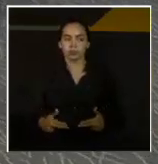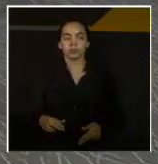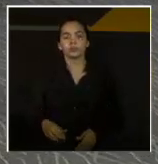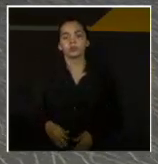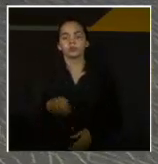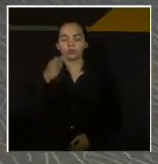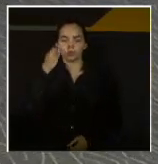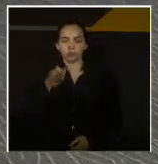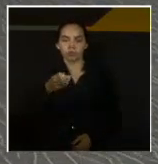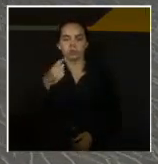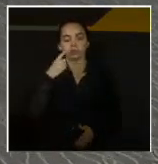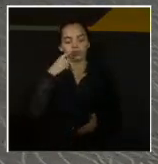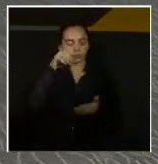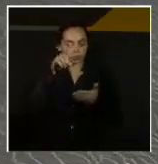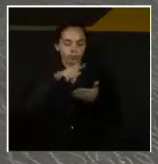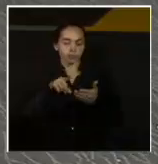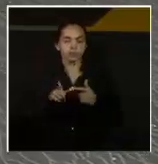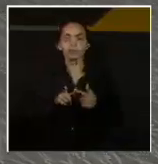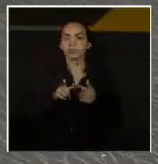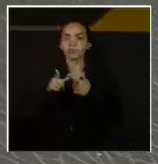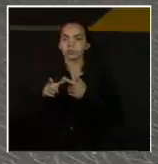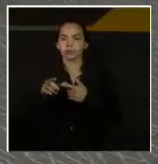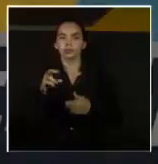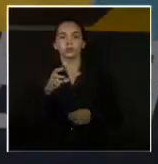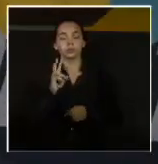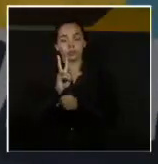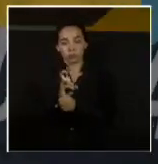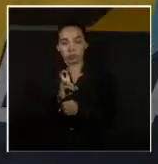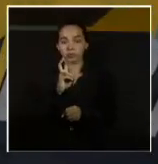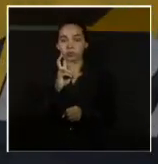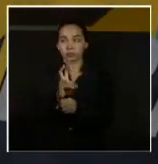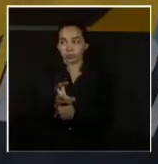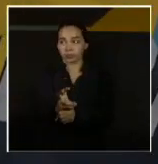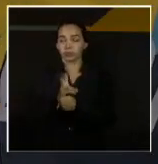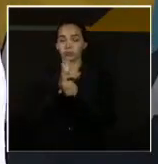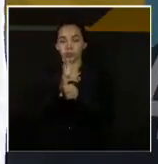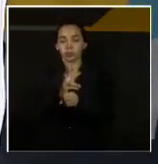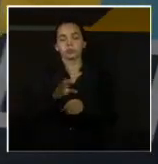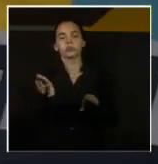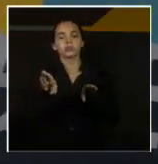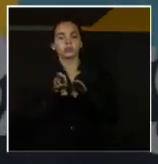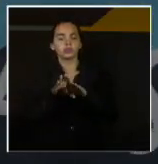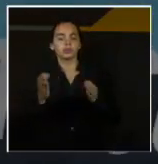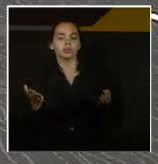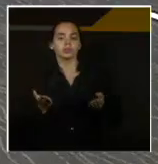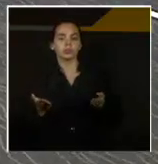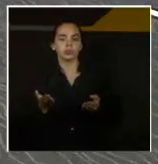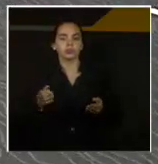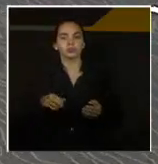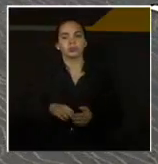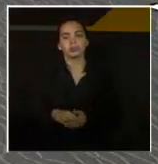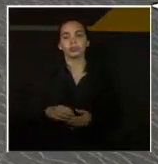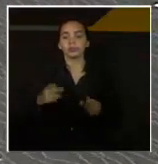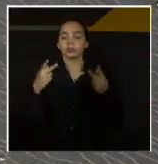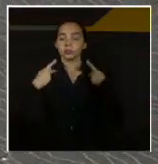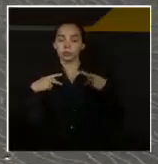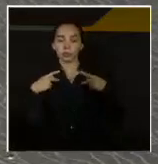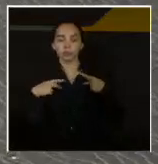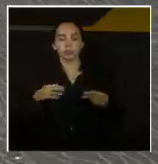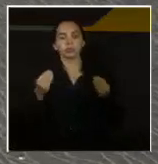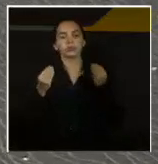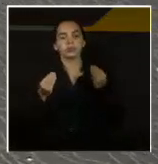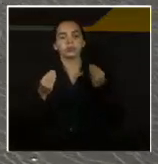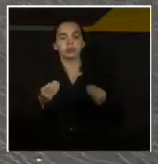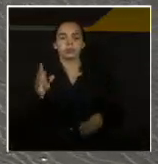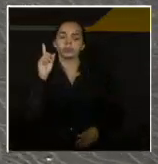efectiva supervisión para llevar a cabo una fiscalización de cómo están tratando a los ciudadanos. Muchas